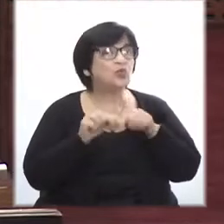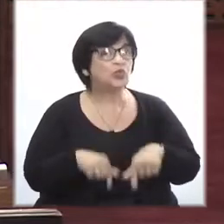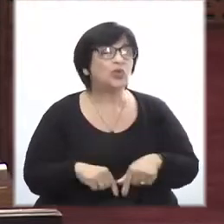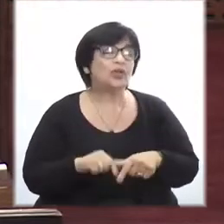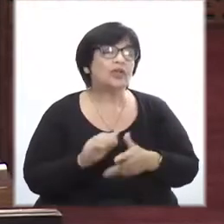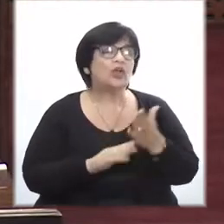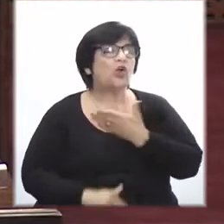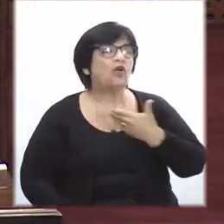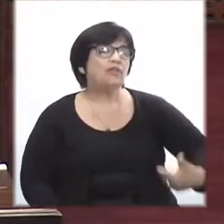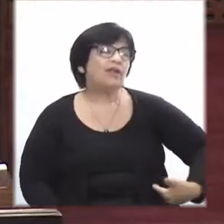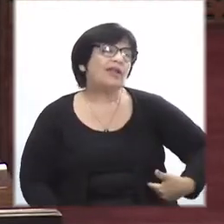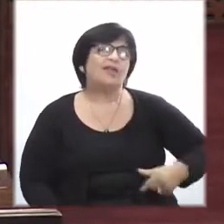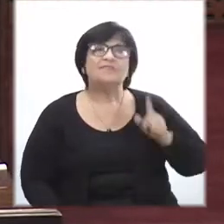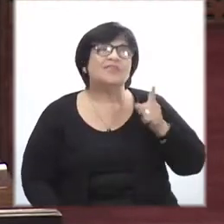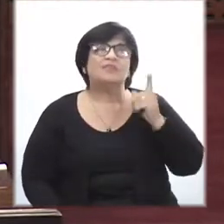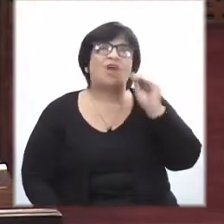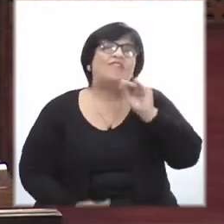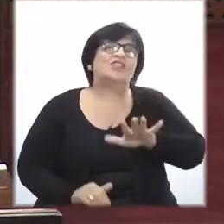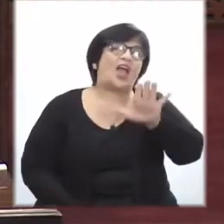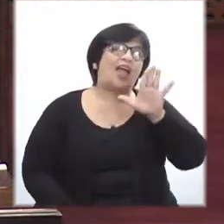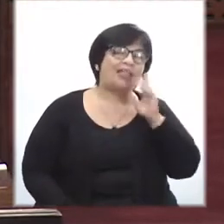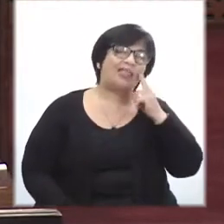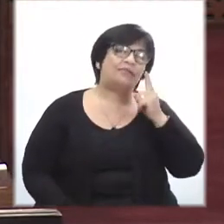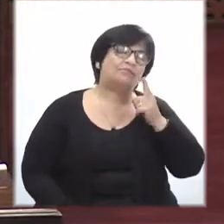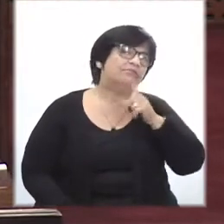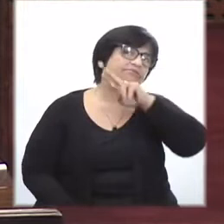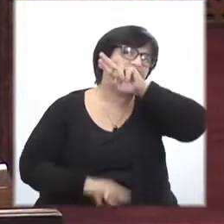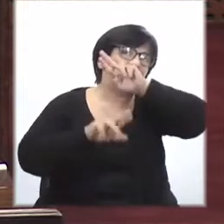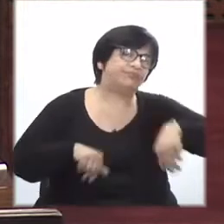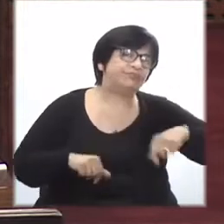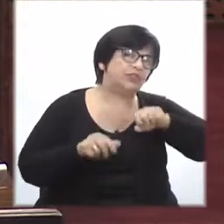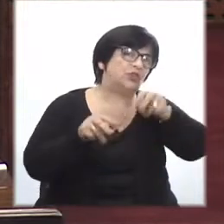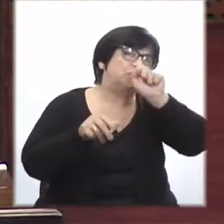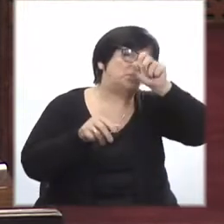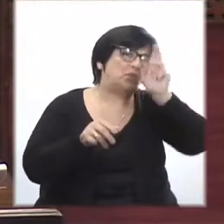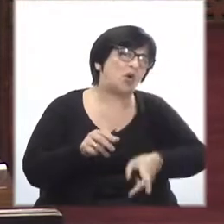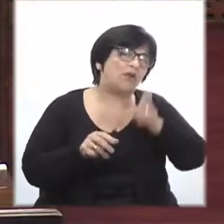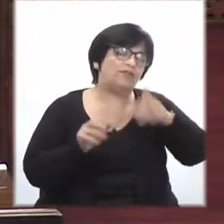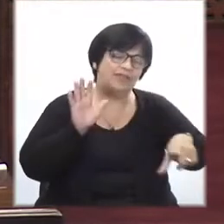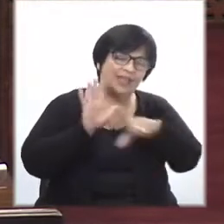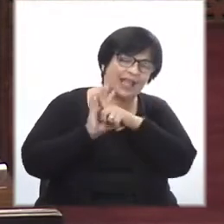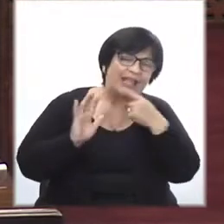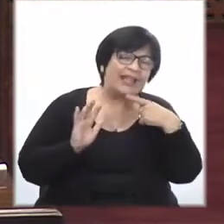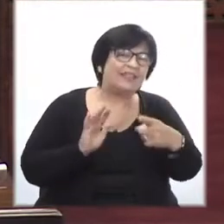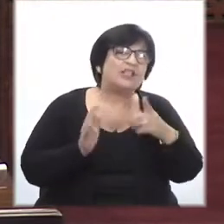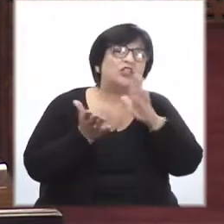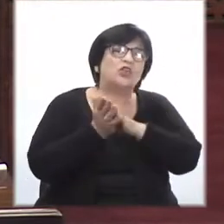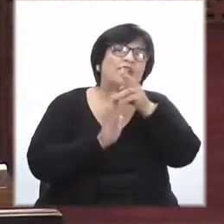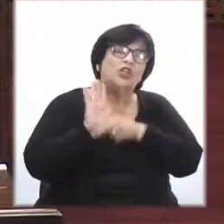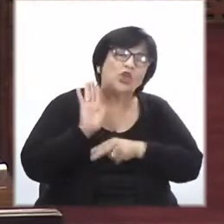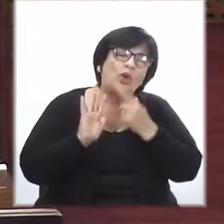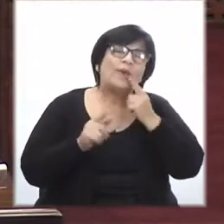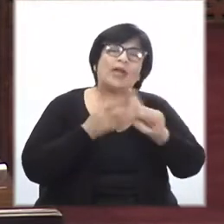el Poder Ejecutivo, tal como lo había anunciado, ha decidido observar el proyecto de ley aprobado por el Poder Legislativo relativo a normas regulatorias